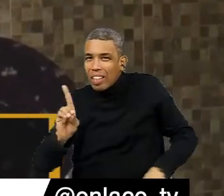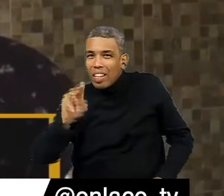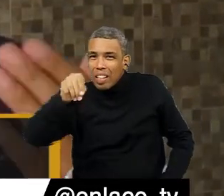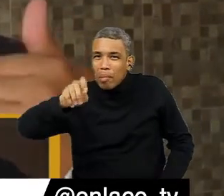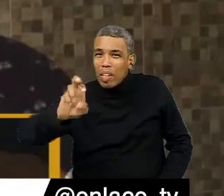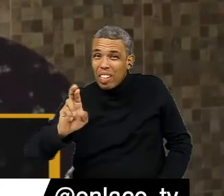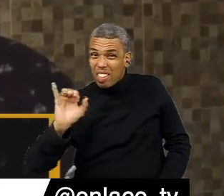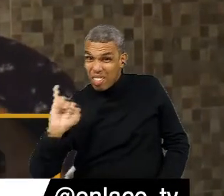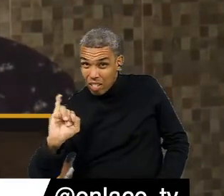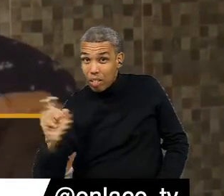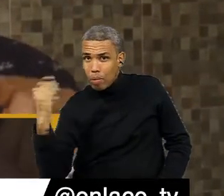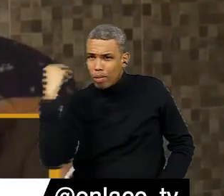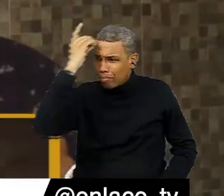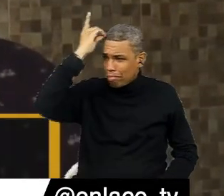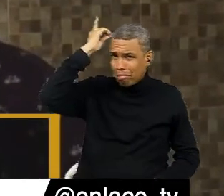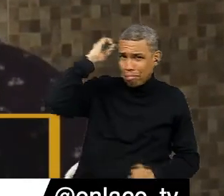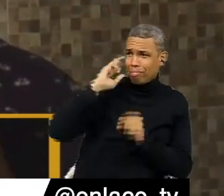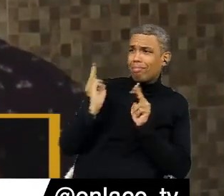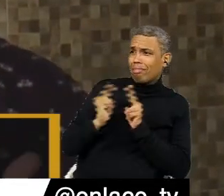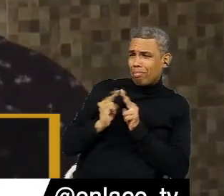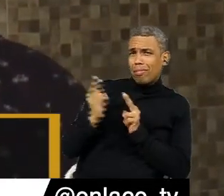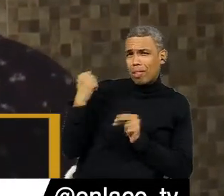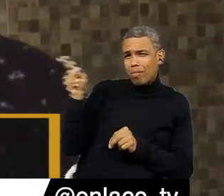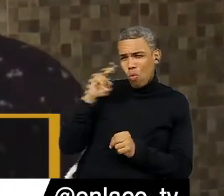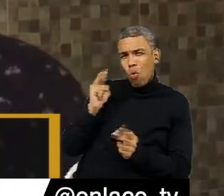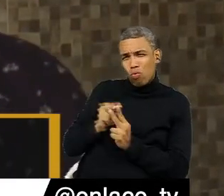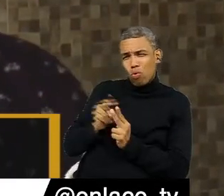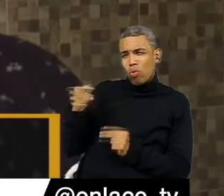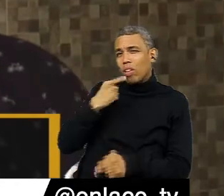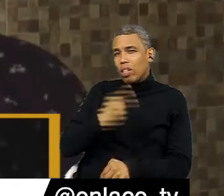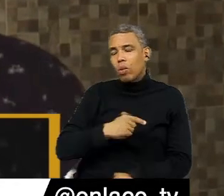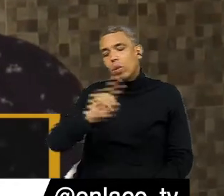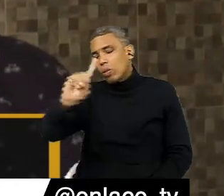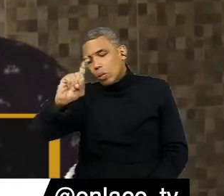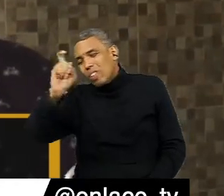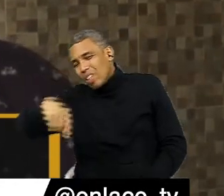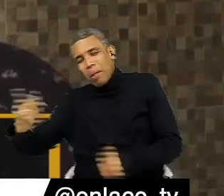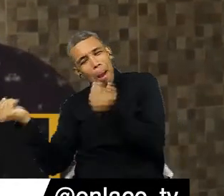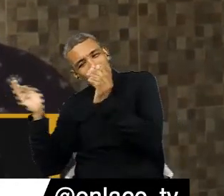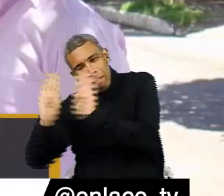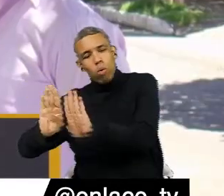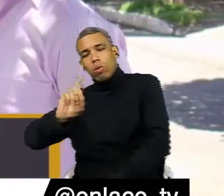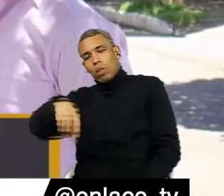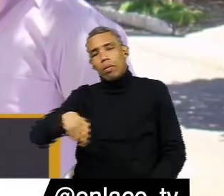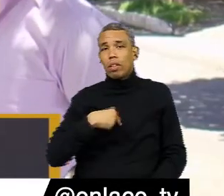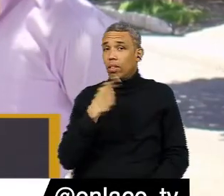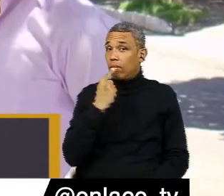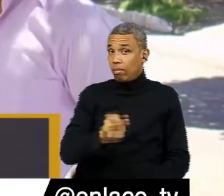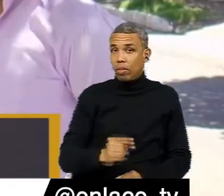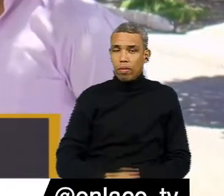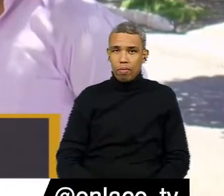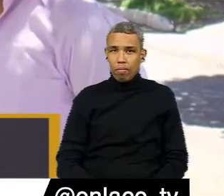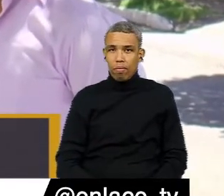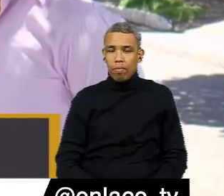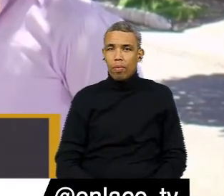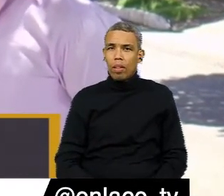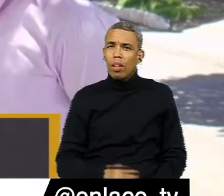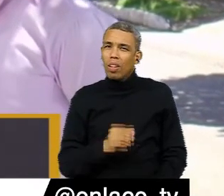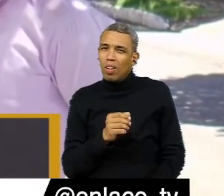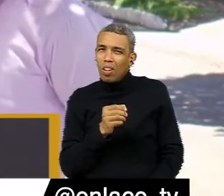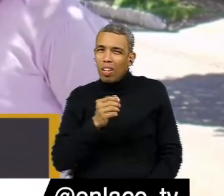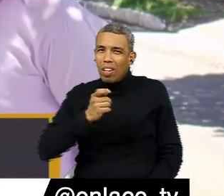Echeverri, quien además también presentó un memorial apoyando nuestra demanda en este trámite de la Corte Constitucional. Ante lo dicho por el abogado Granados,